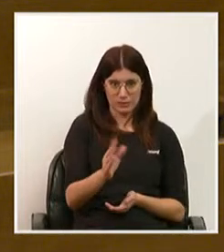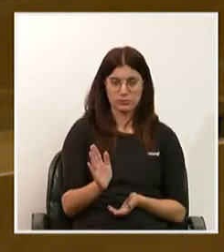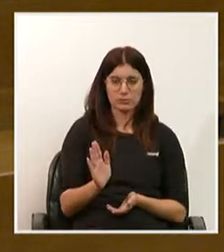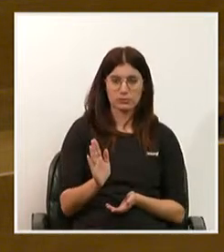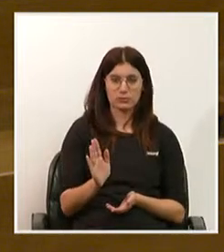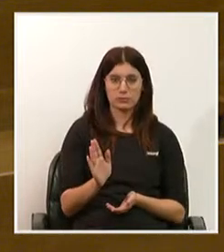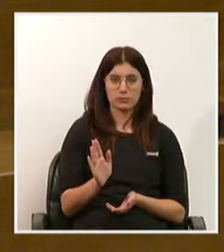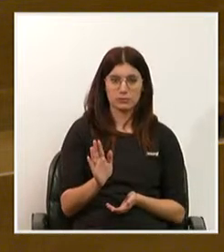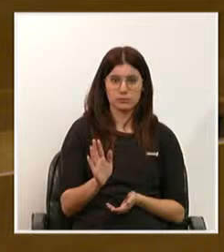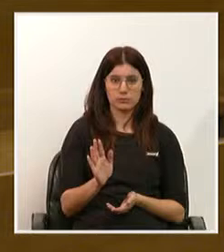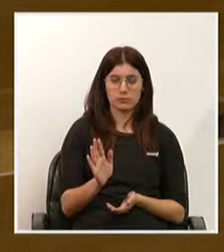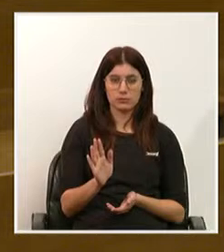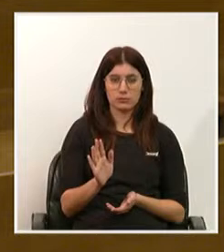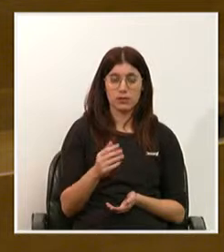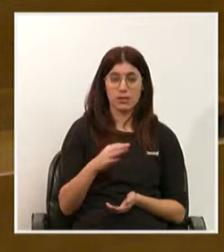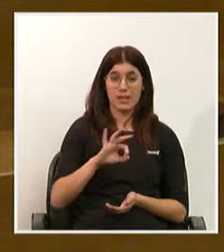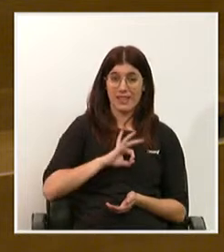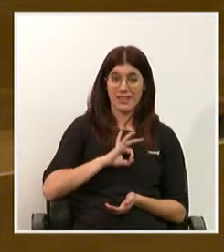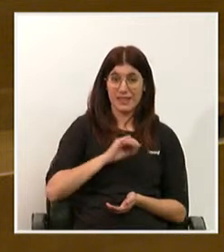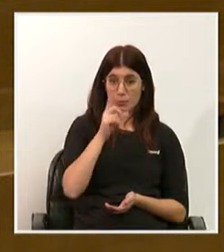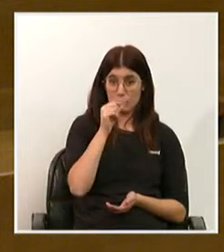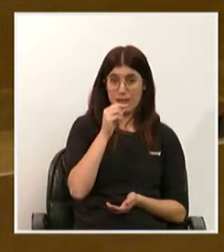conada elut